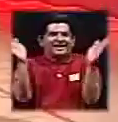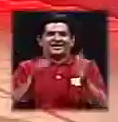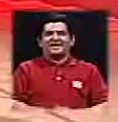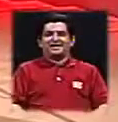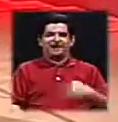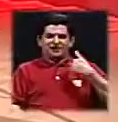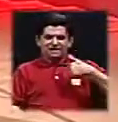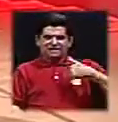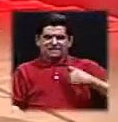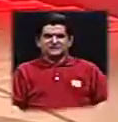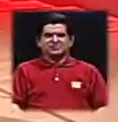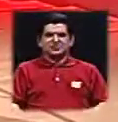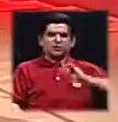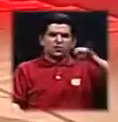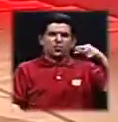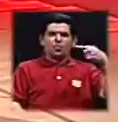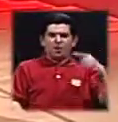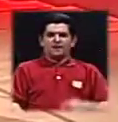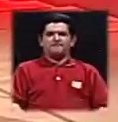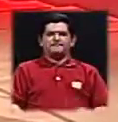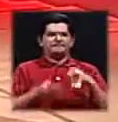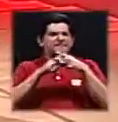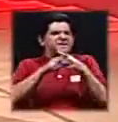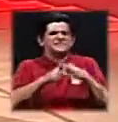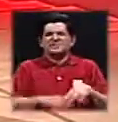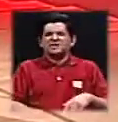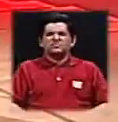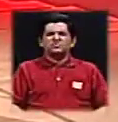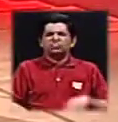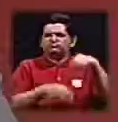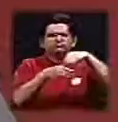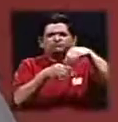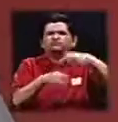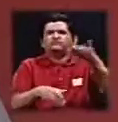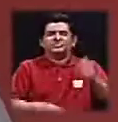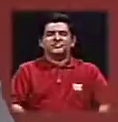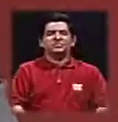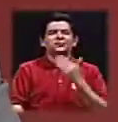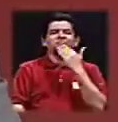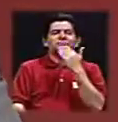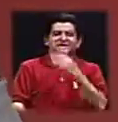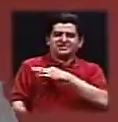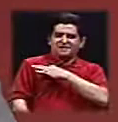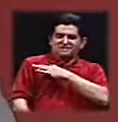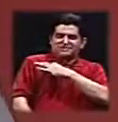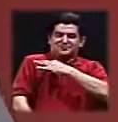Juan, ¿en qué consiste el préstamo? Muchas gracias por la invitación